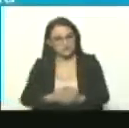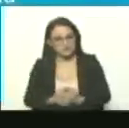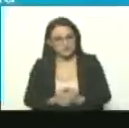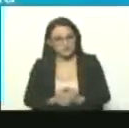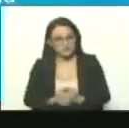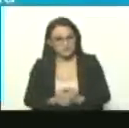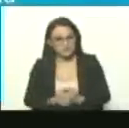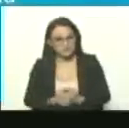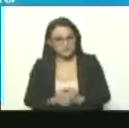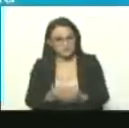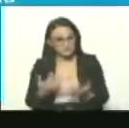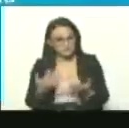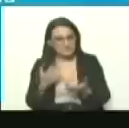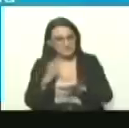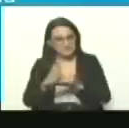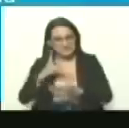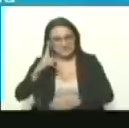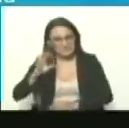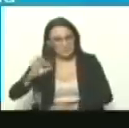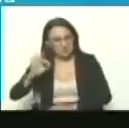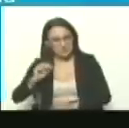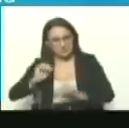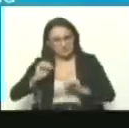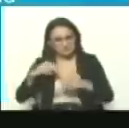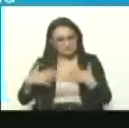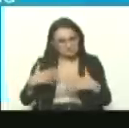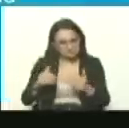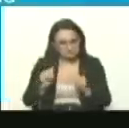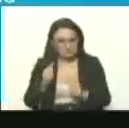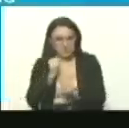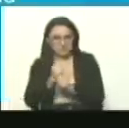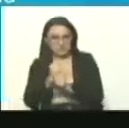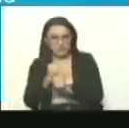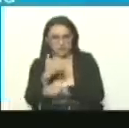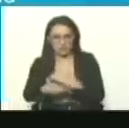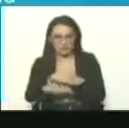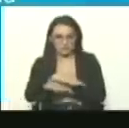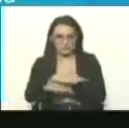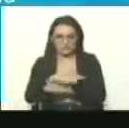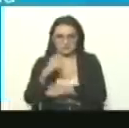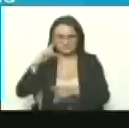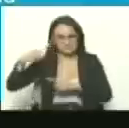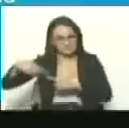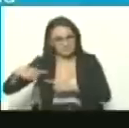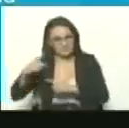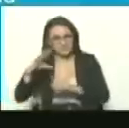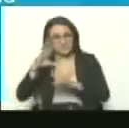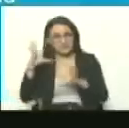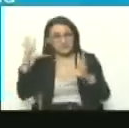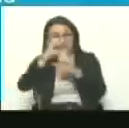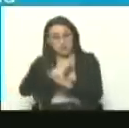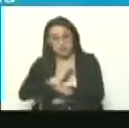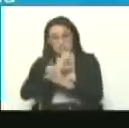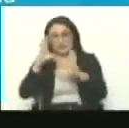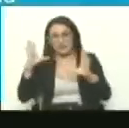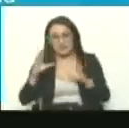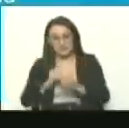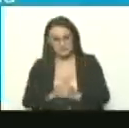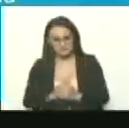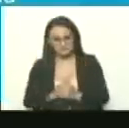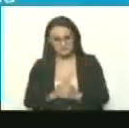presidente, activados 100%. No dormimos, estamos en la calle, día, noche. Tenemos tres bases de